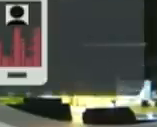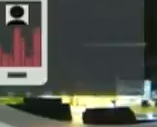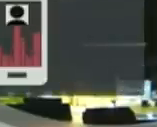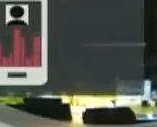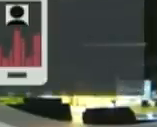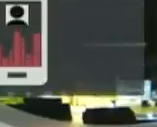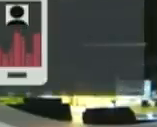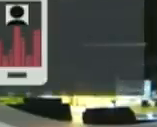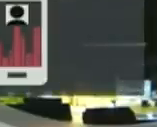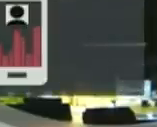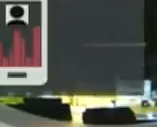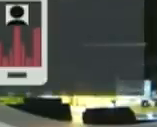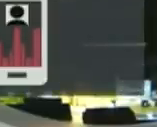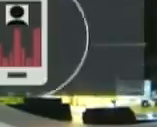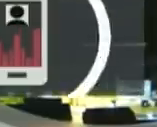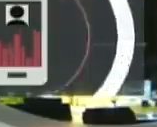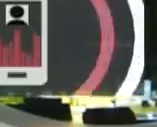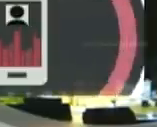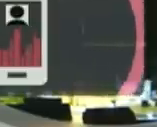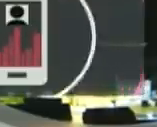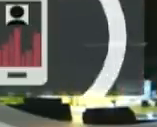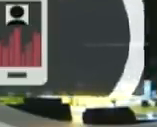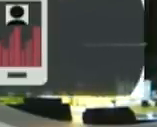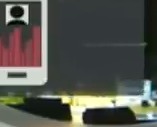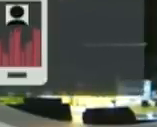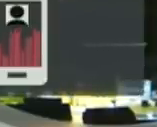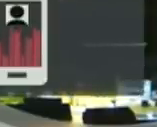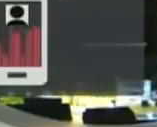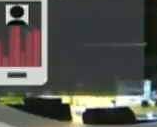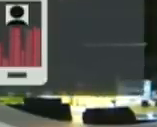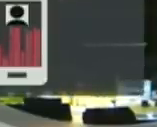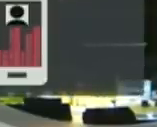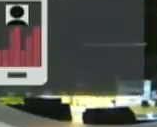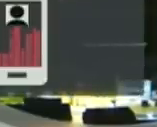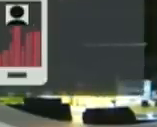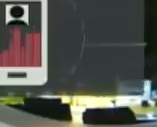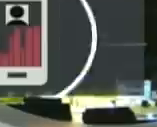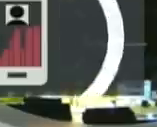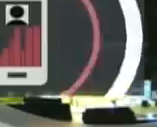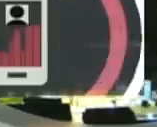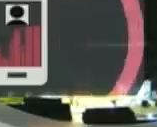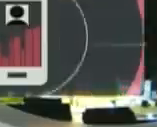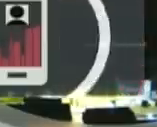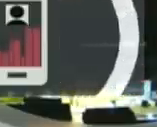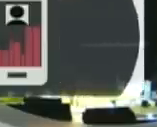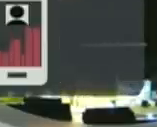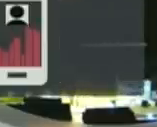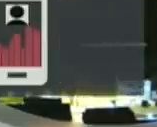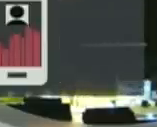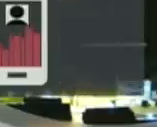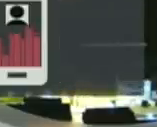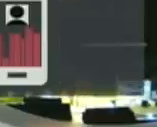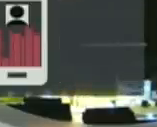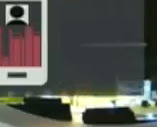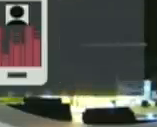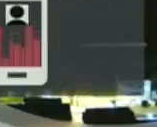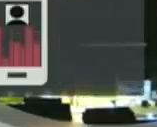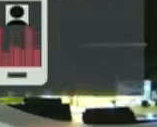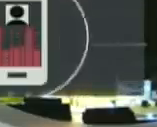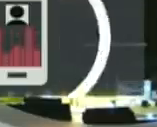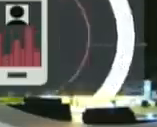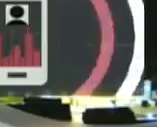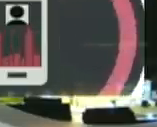viernes finalicen estos 5 días de flexibilización vigilada. Una normalidad relativa y